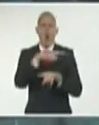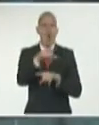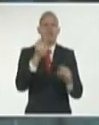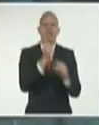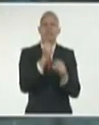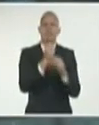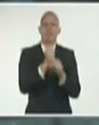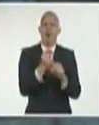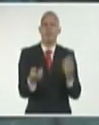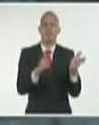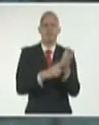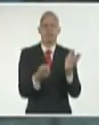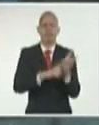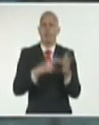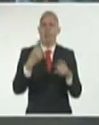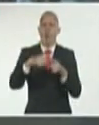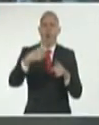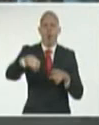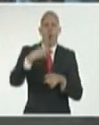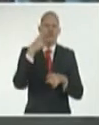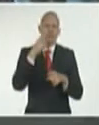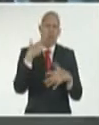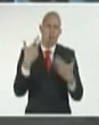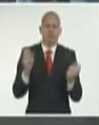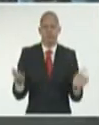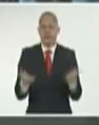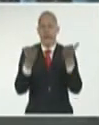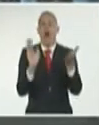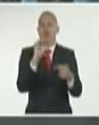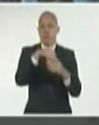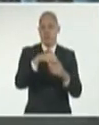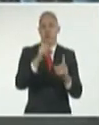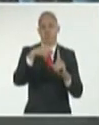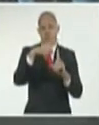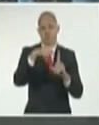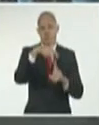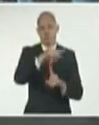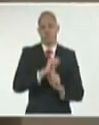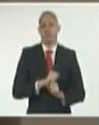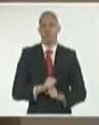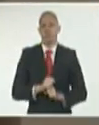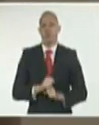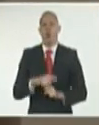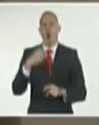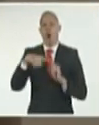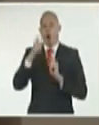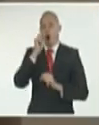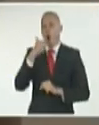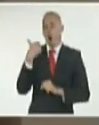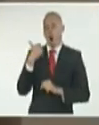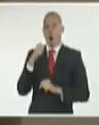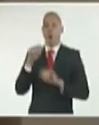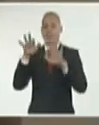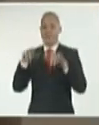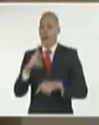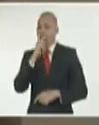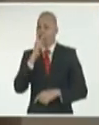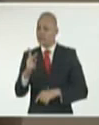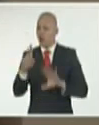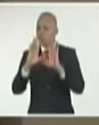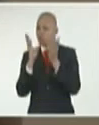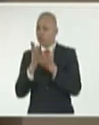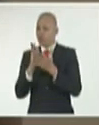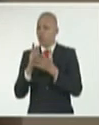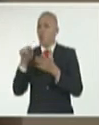indicadores económicos y sociales del territorio. El miembro del Buró Político y secretario de Organización y Política de Cuadros, Roberto